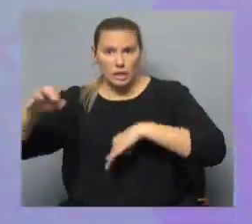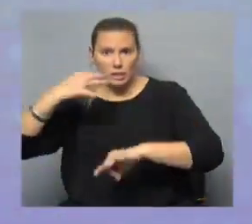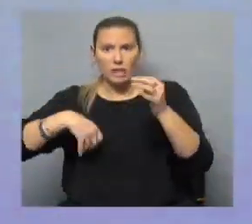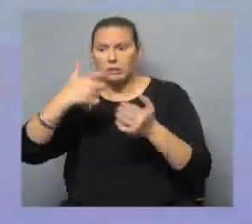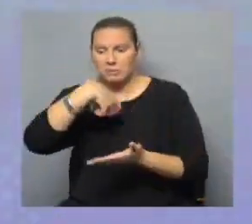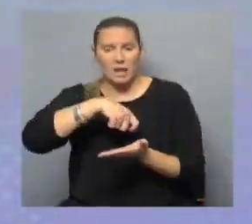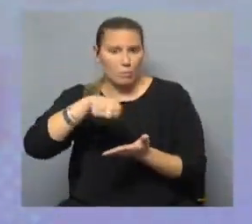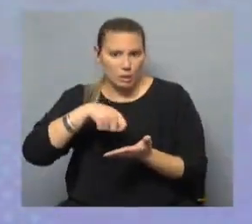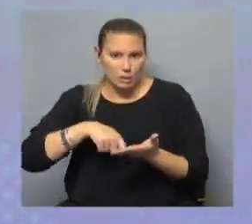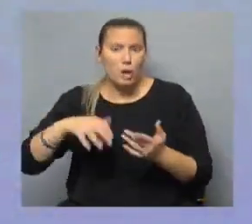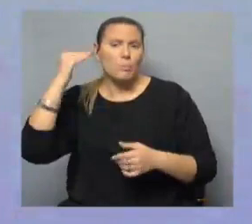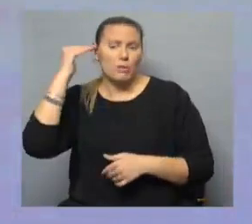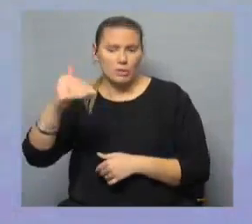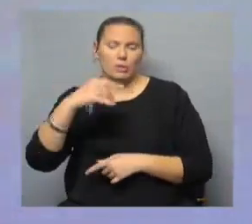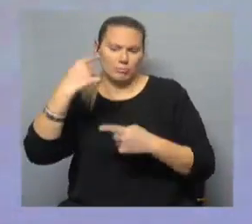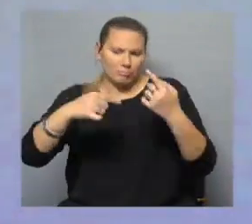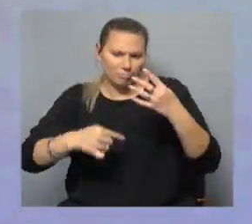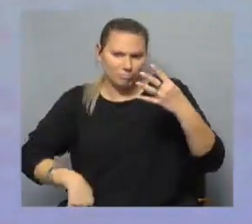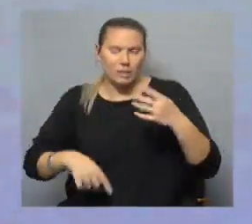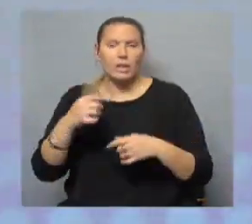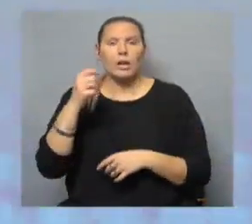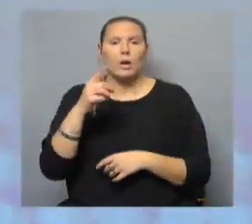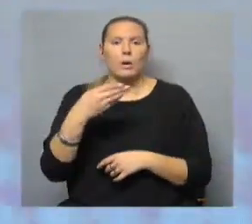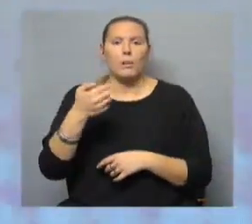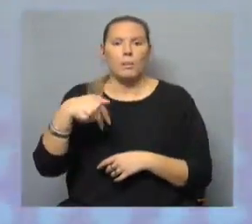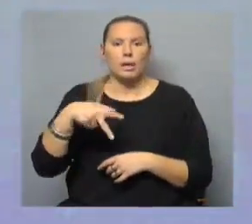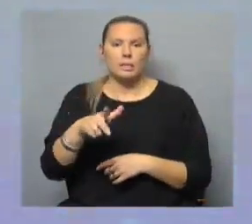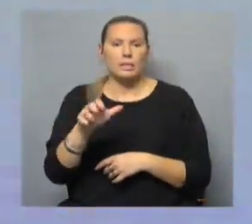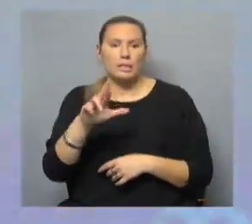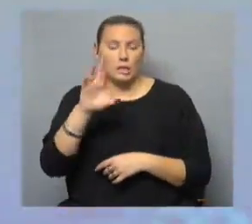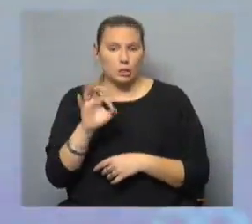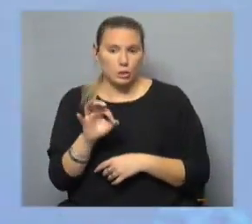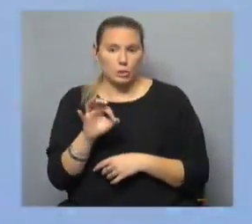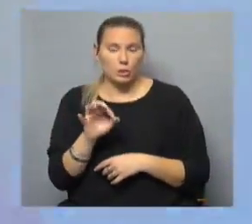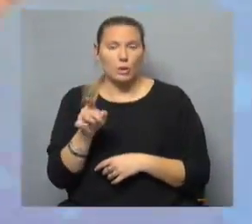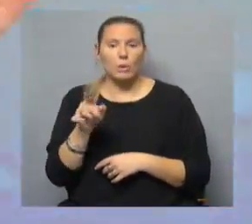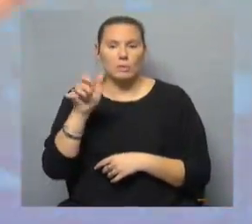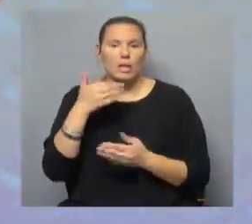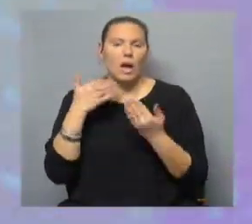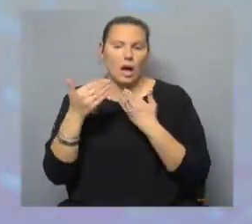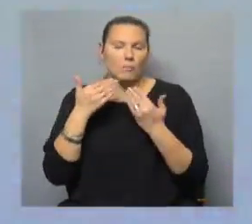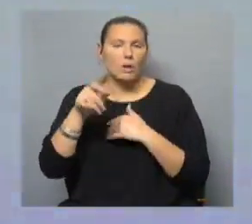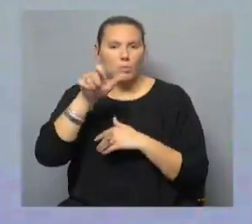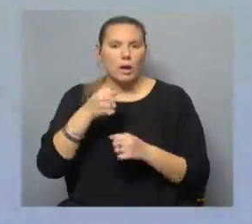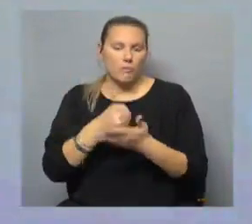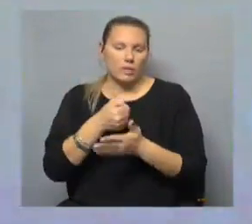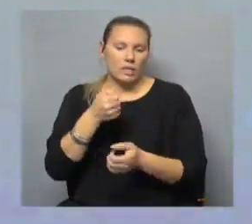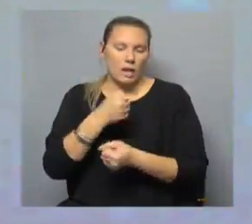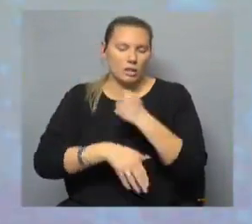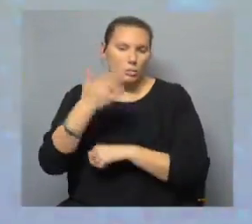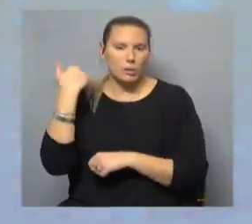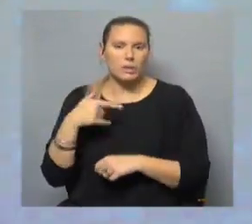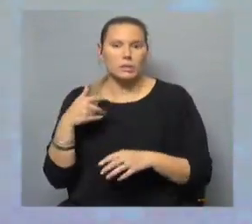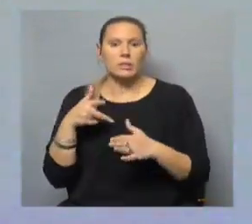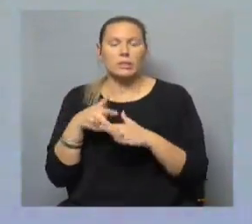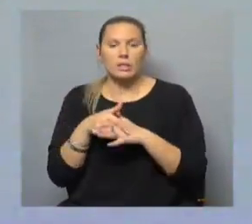dramaturgo, docente, etcétera, etcétera, que es Agustín Banchero, que bueno, que se habló bastante de él a fin del año pasado porque se estrenó la